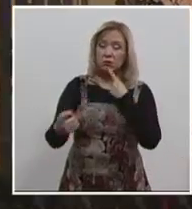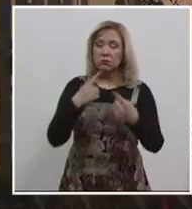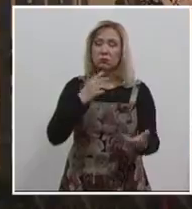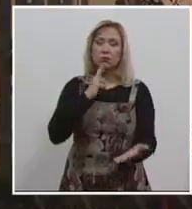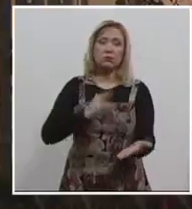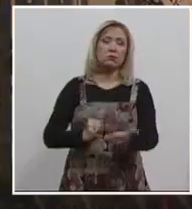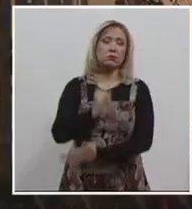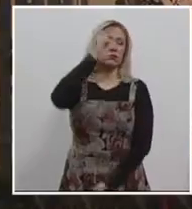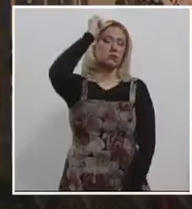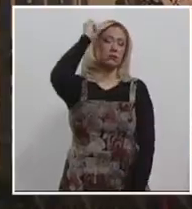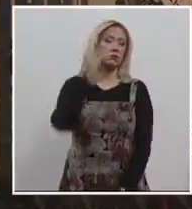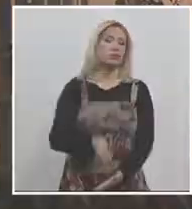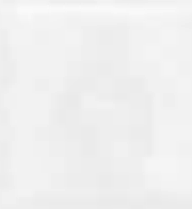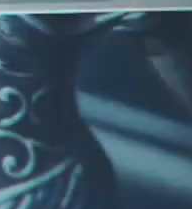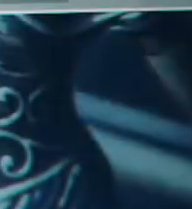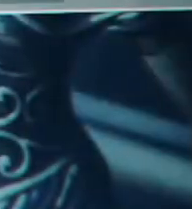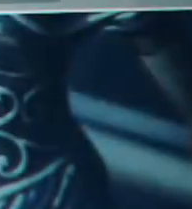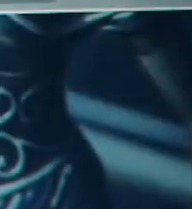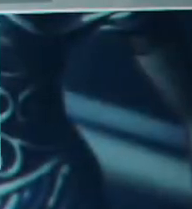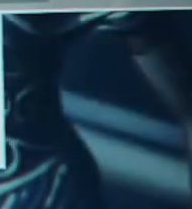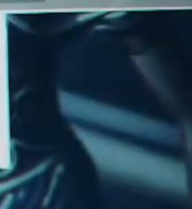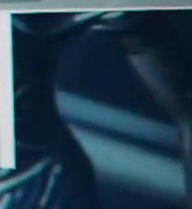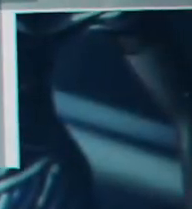sentencia constitucional.